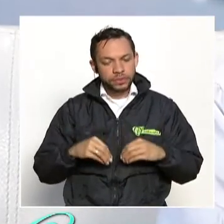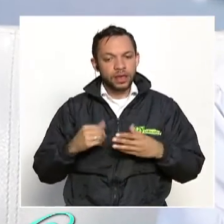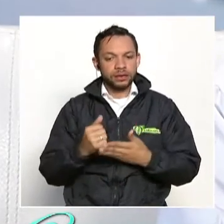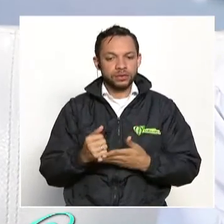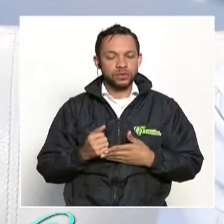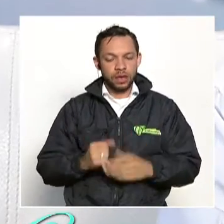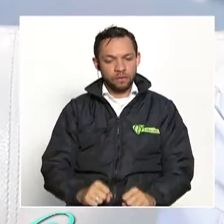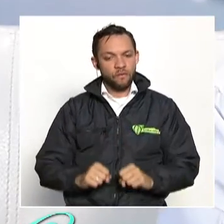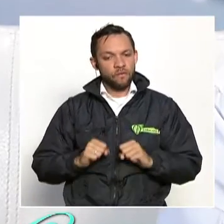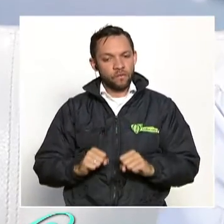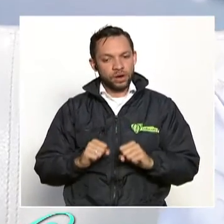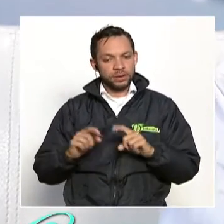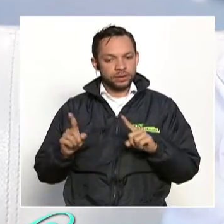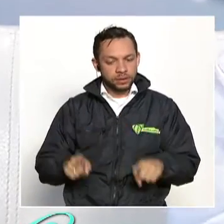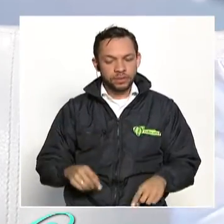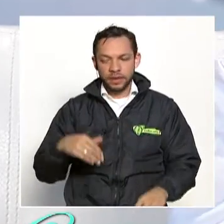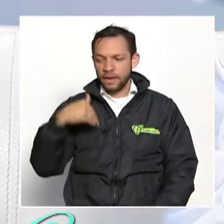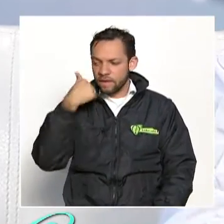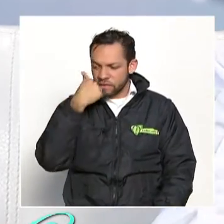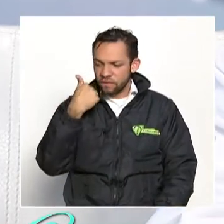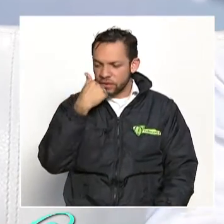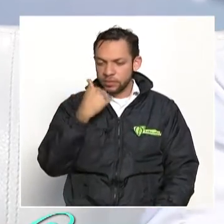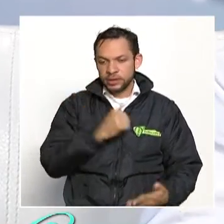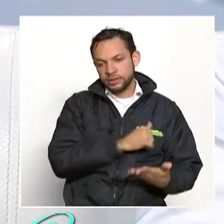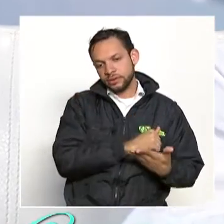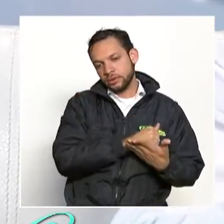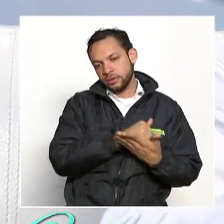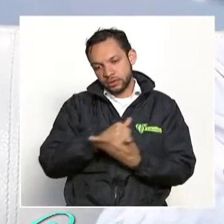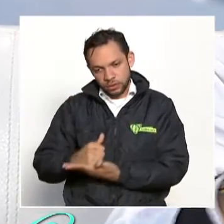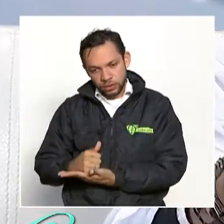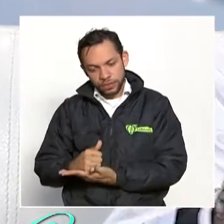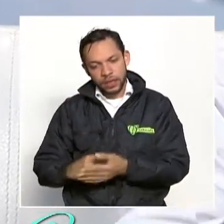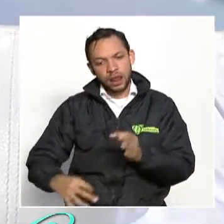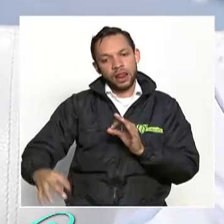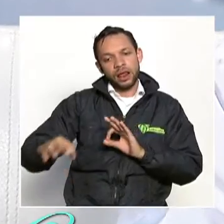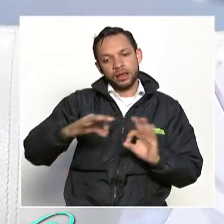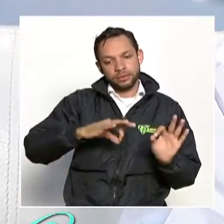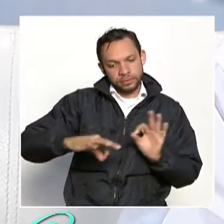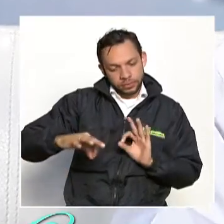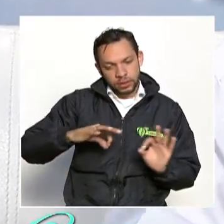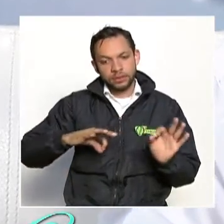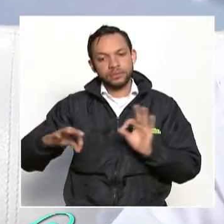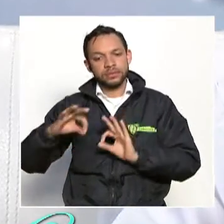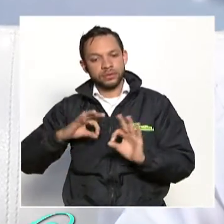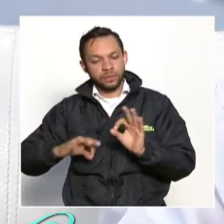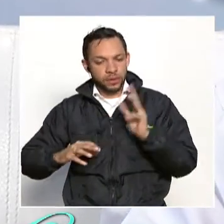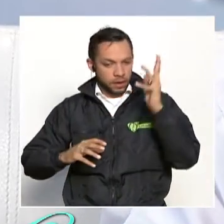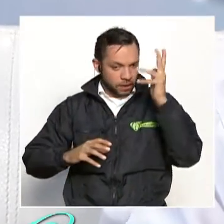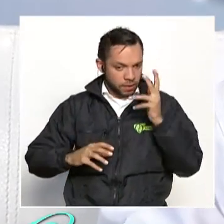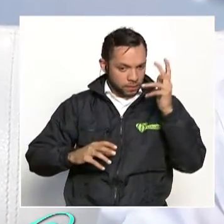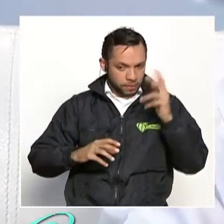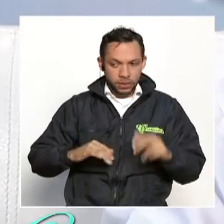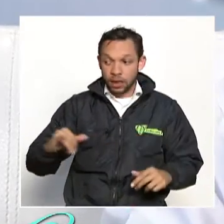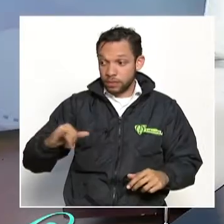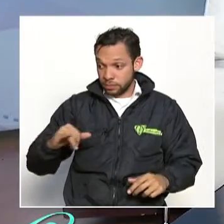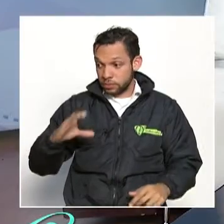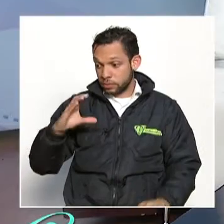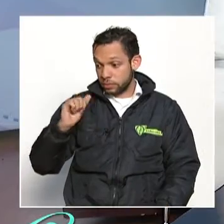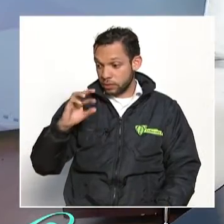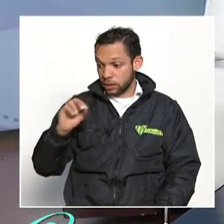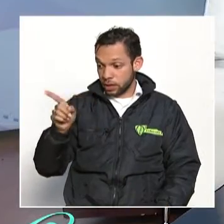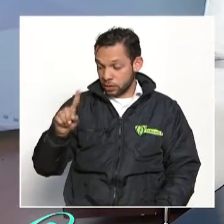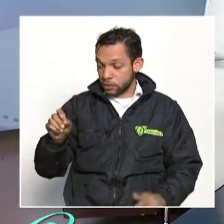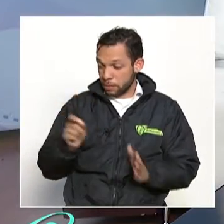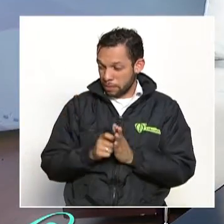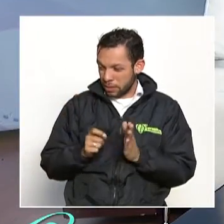mencionaba el doctor Carlos González. Todo ese tipo de patologías preventivamente nosotros no lo hemos hecho. El doctor Carlos se los hace ¿con qué